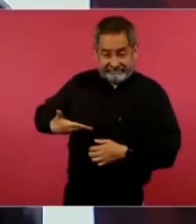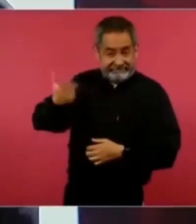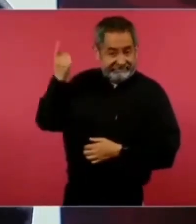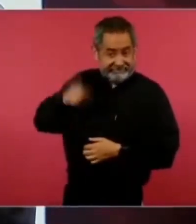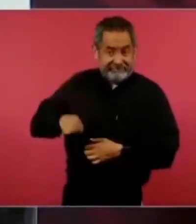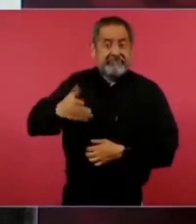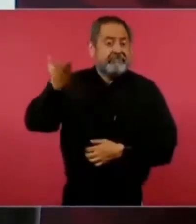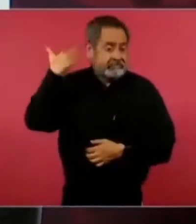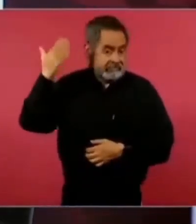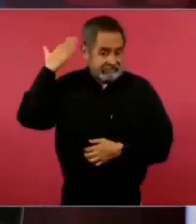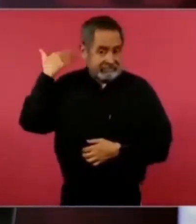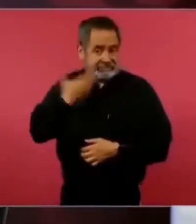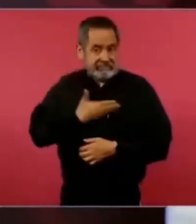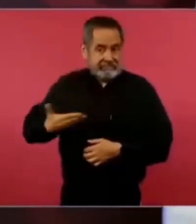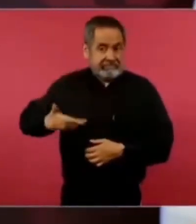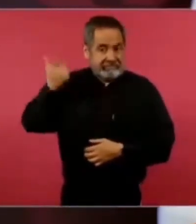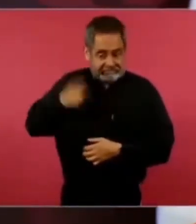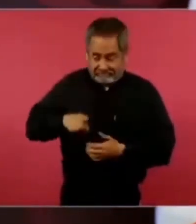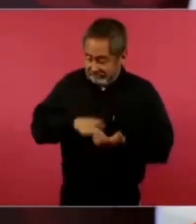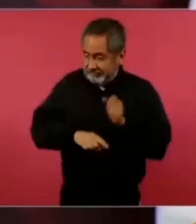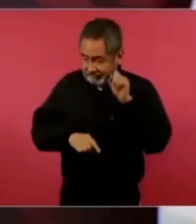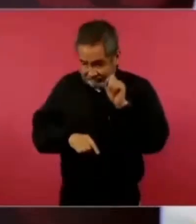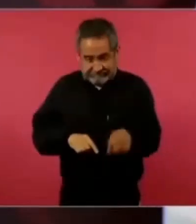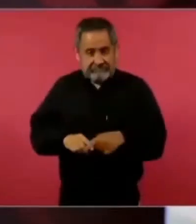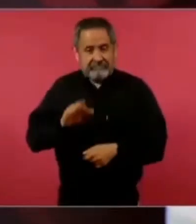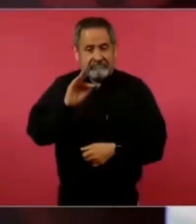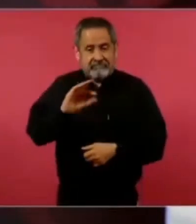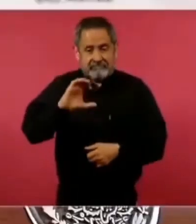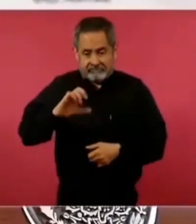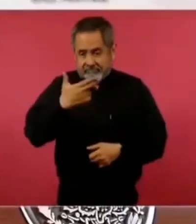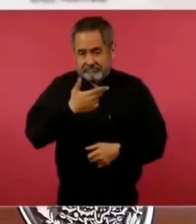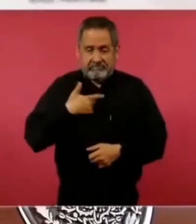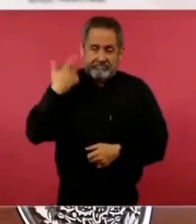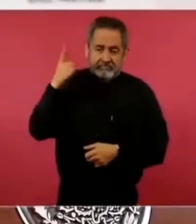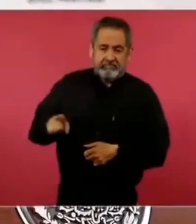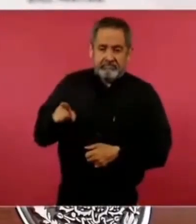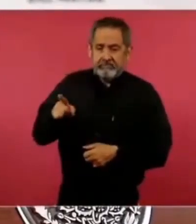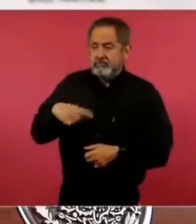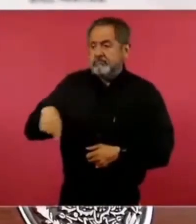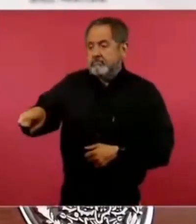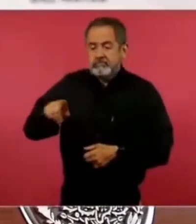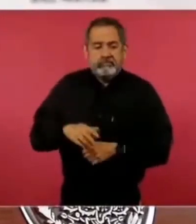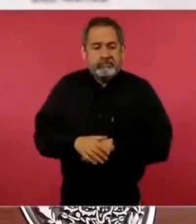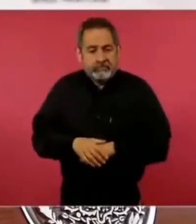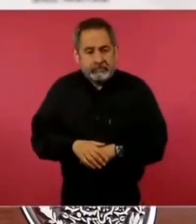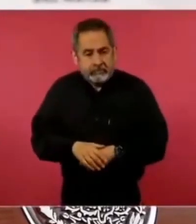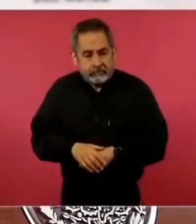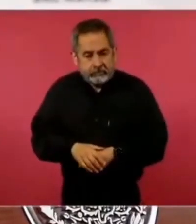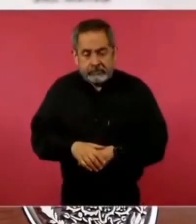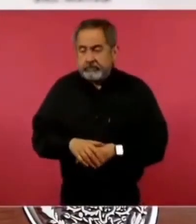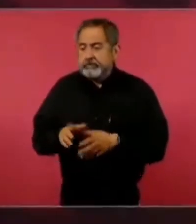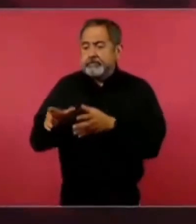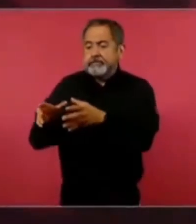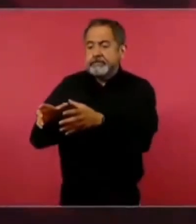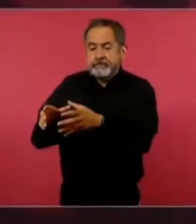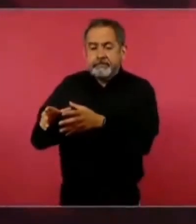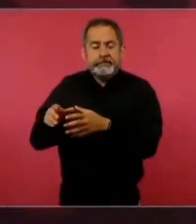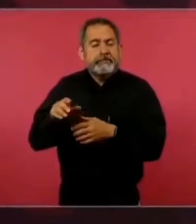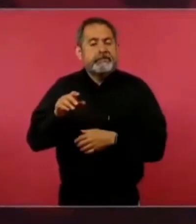del presidente, en este caso de Calderón, se entregó una parte de la Secretaría de